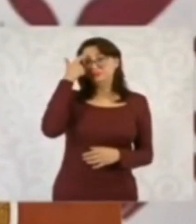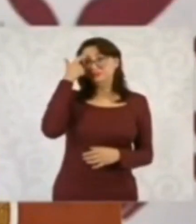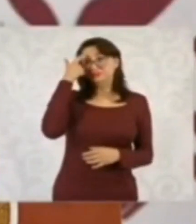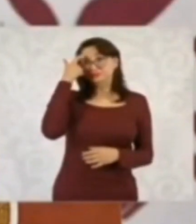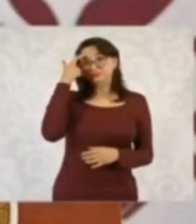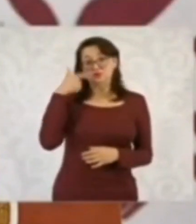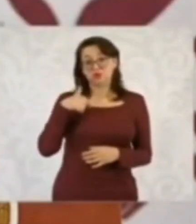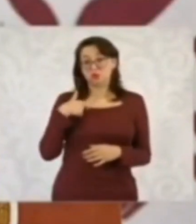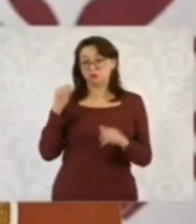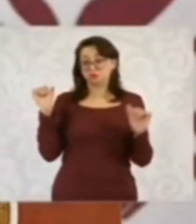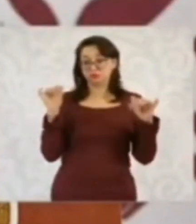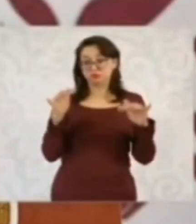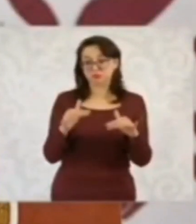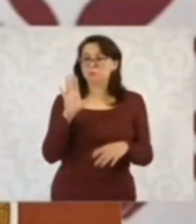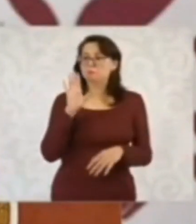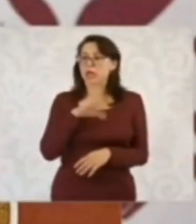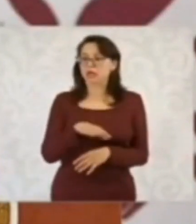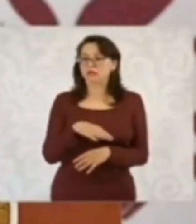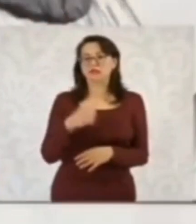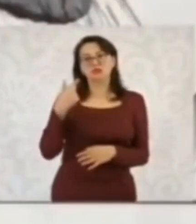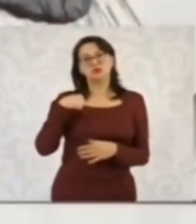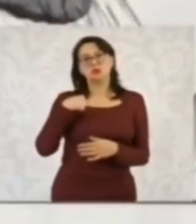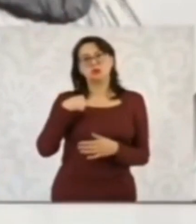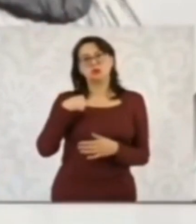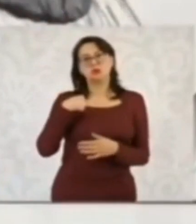llamado al mitin? Que si